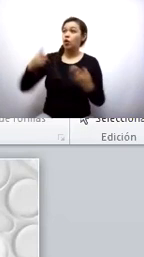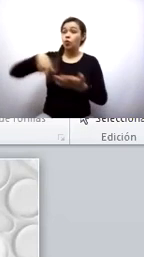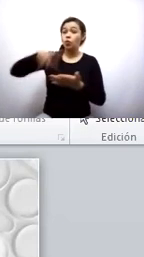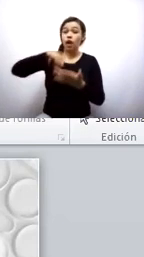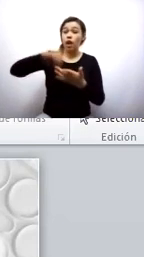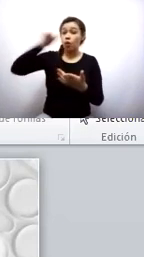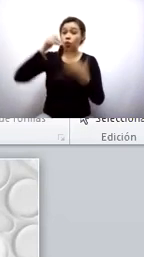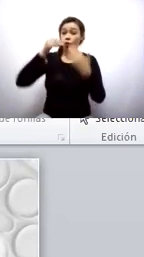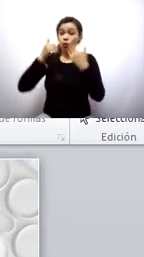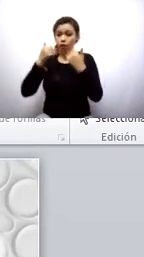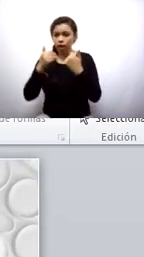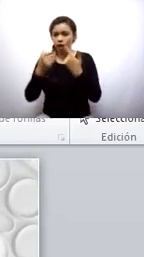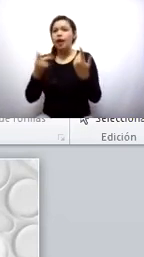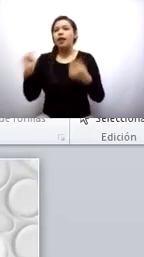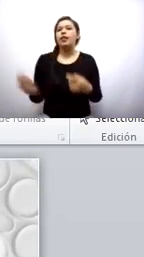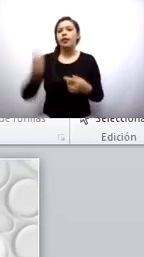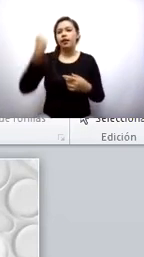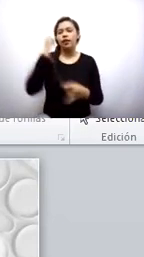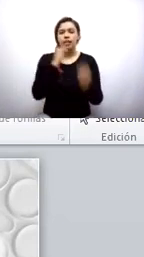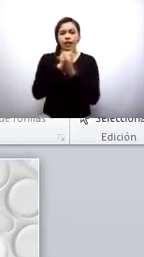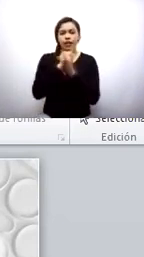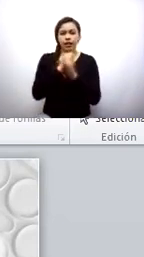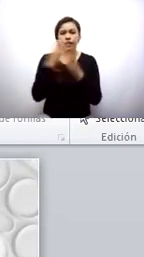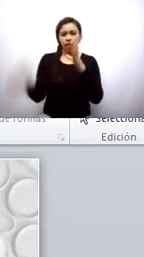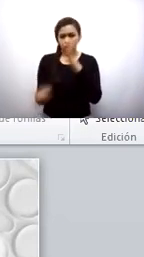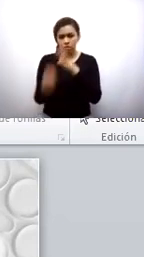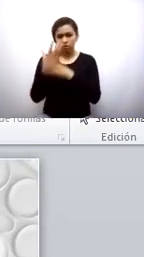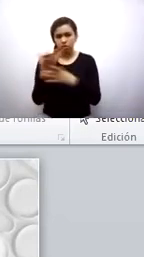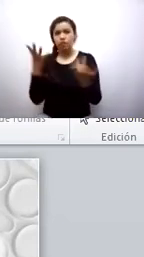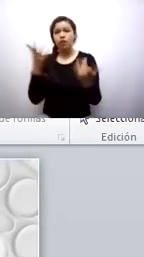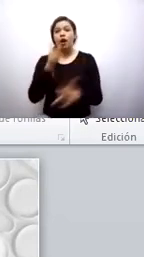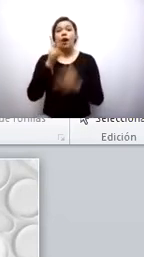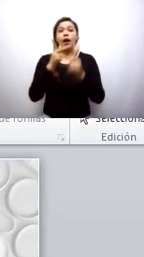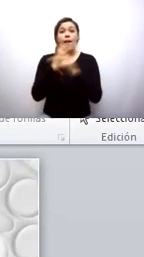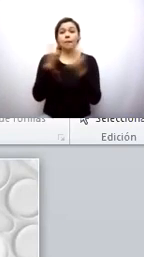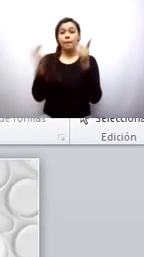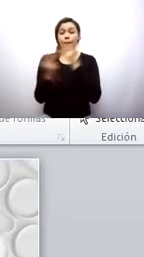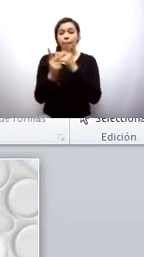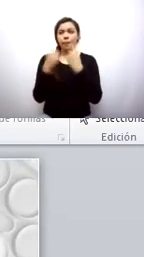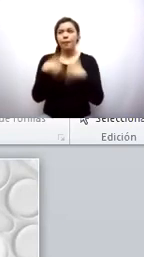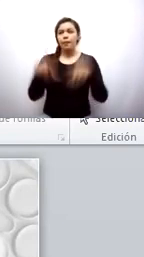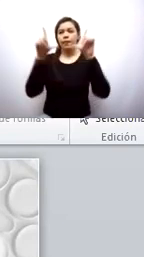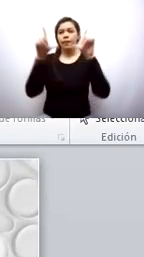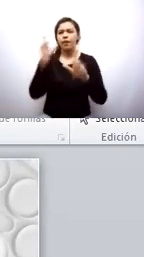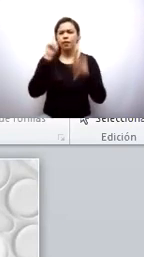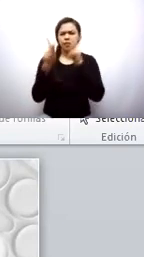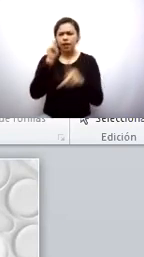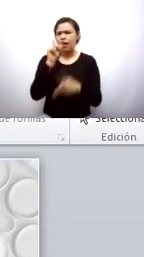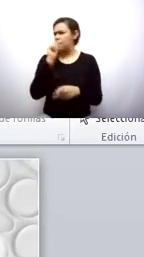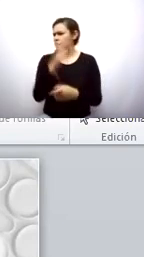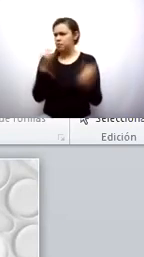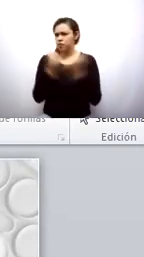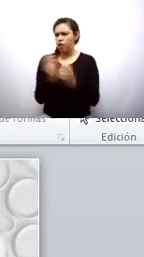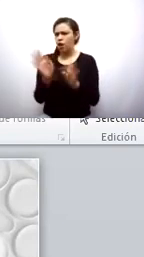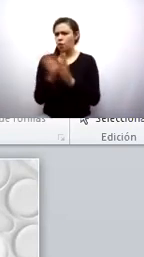sí, hablar de tecnología digital, de hablar de innovación, hablar de plataformas, también nos tiene que hacer retroceder